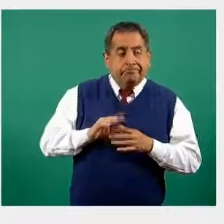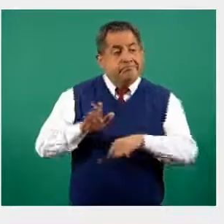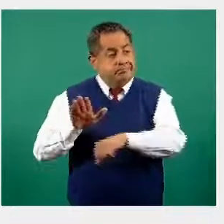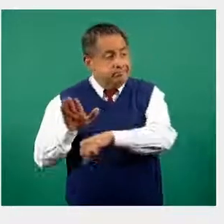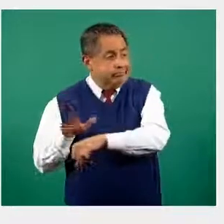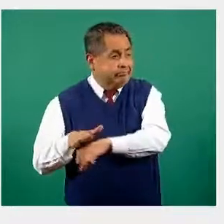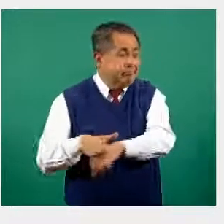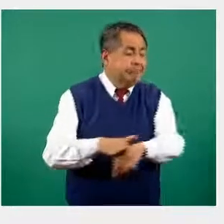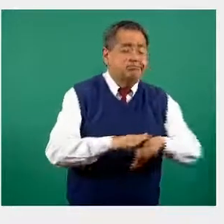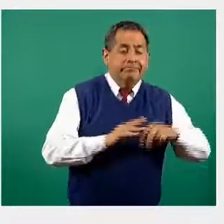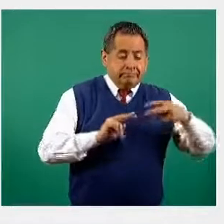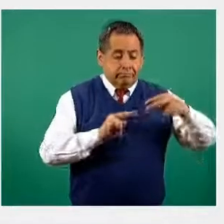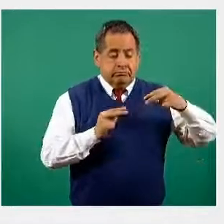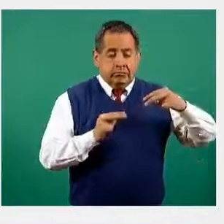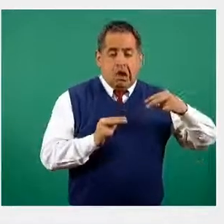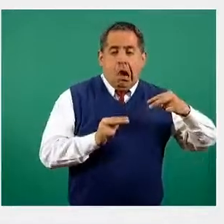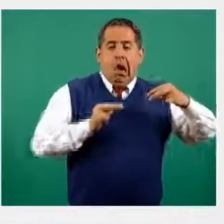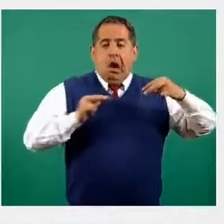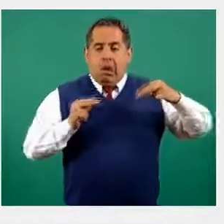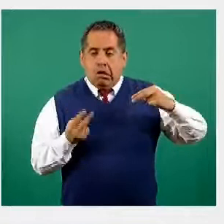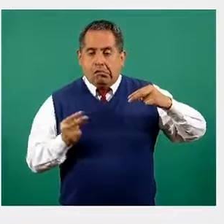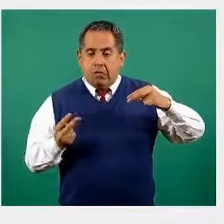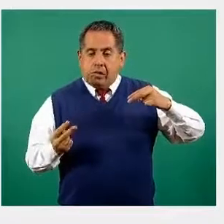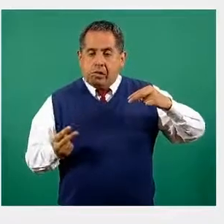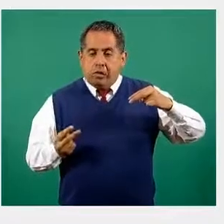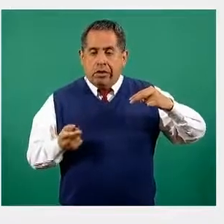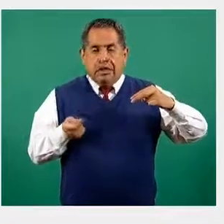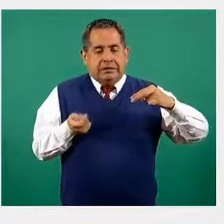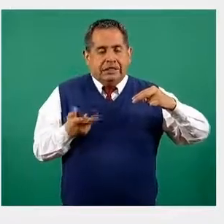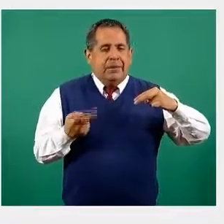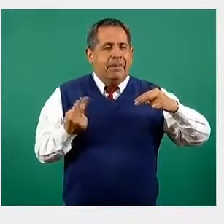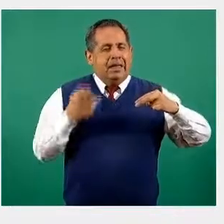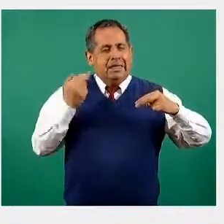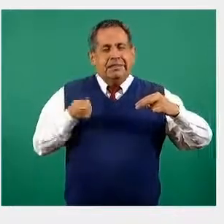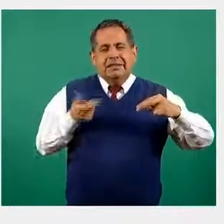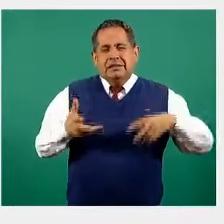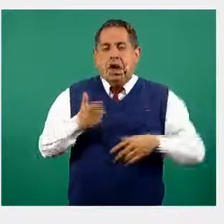variante que le denominaron en ese momento la variante inglesa,